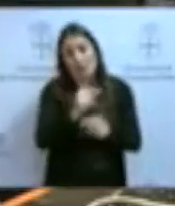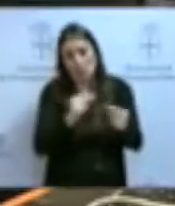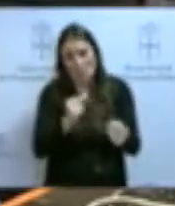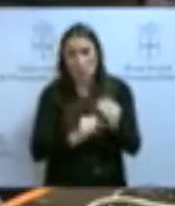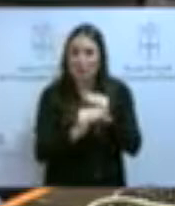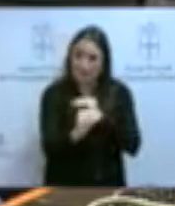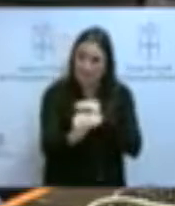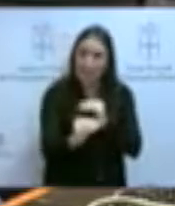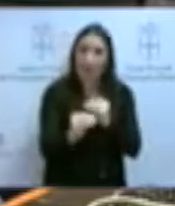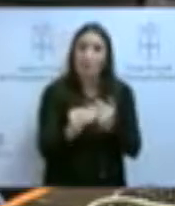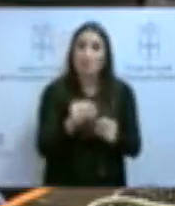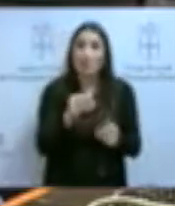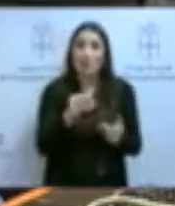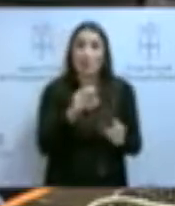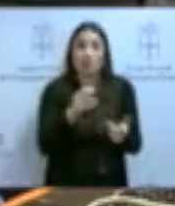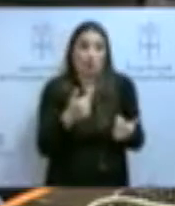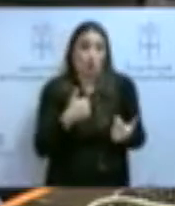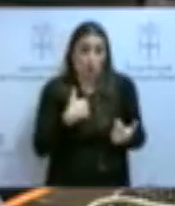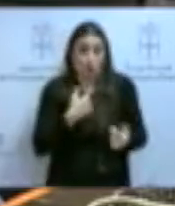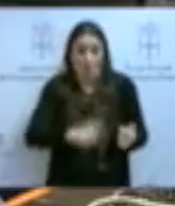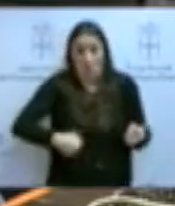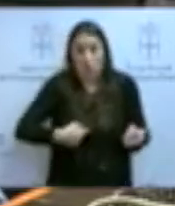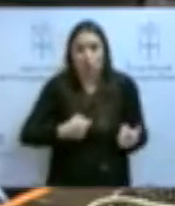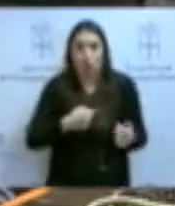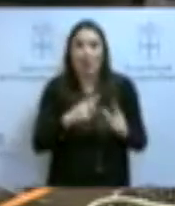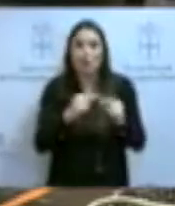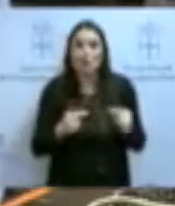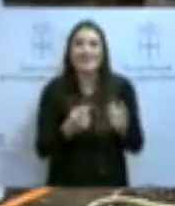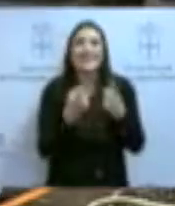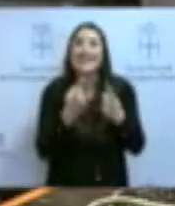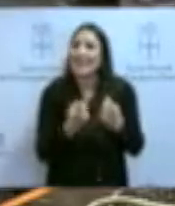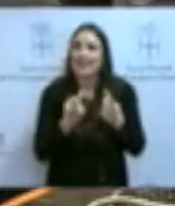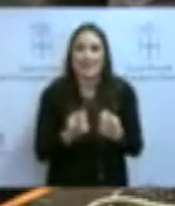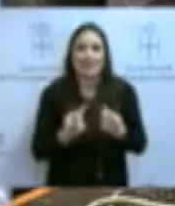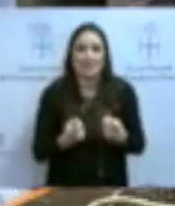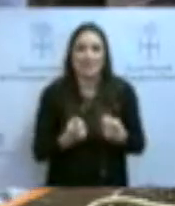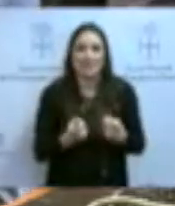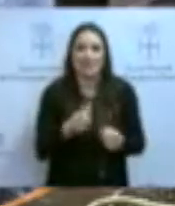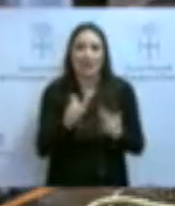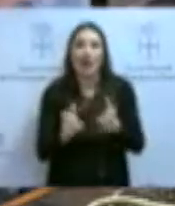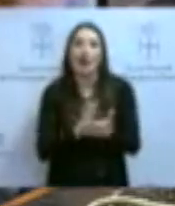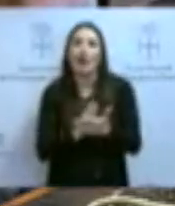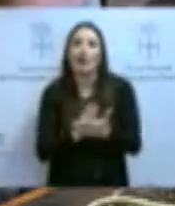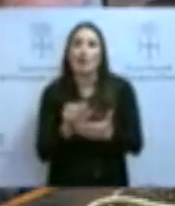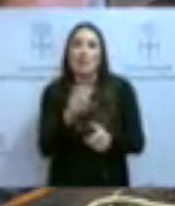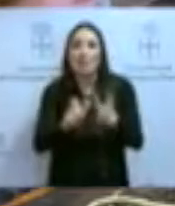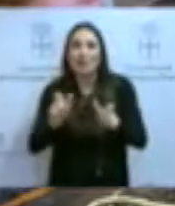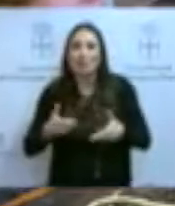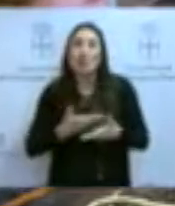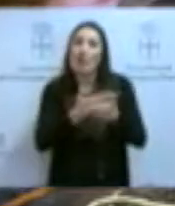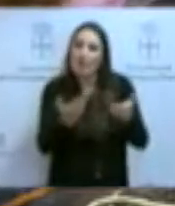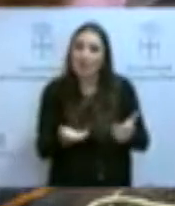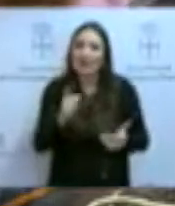estabilidad, desde quien recibe esa petición, en este caso que ya Podemos Asturias, necesitamos que nuestros interlocutores sean gente que nos ofrezca